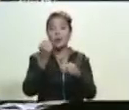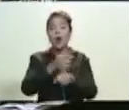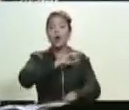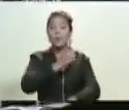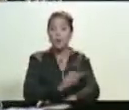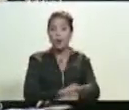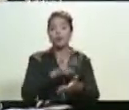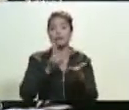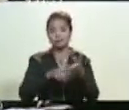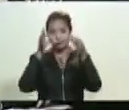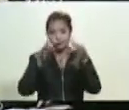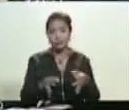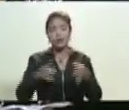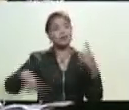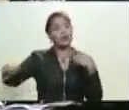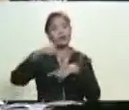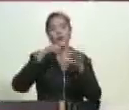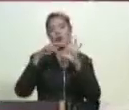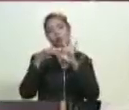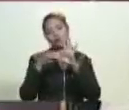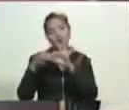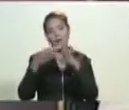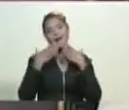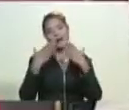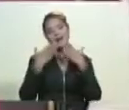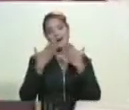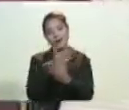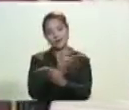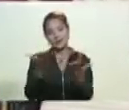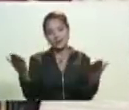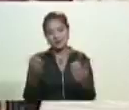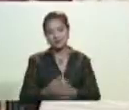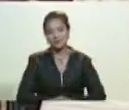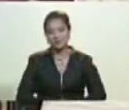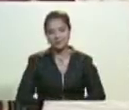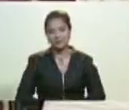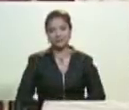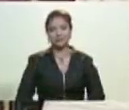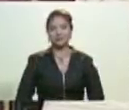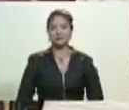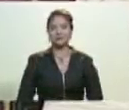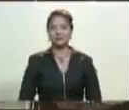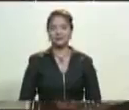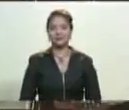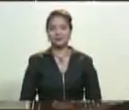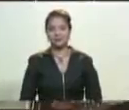poder plenipotenciario y soberano. Muchísimas gracias, compañeros.